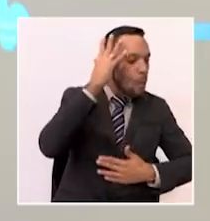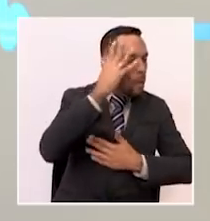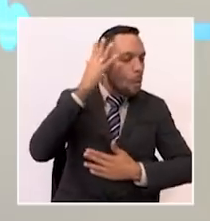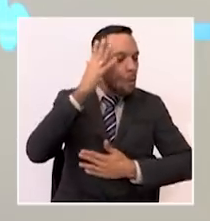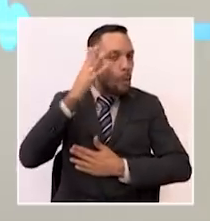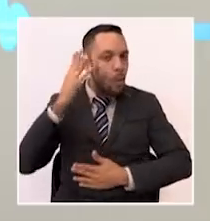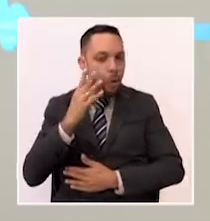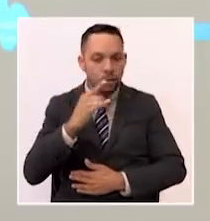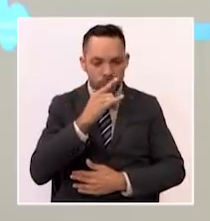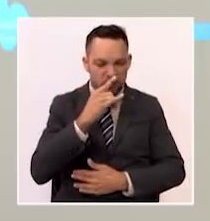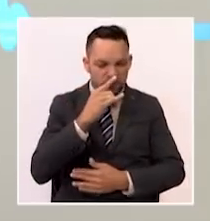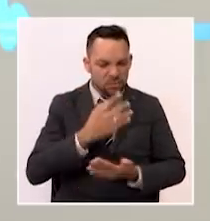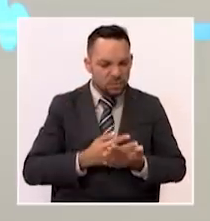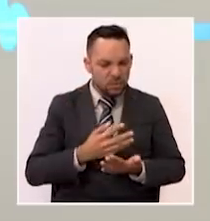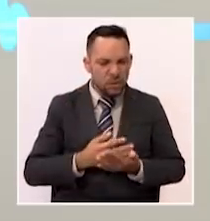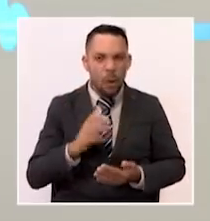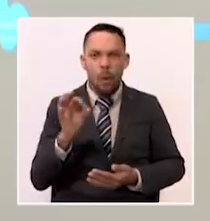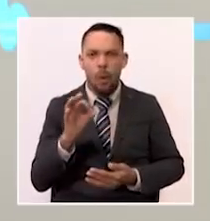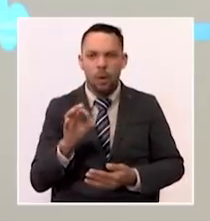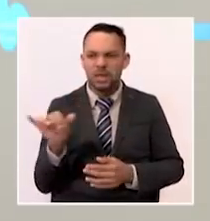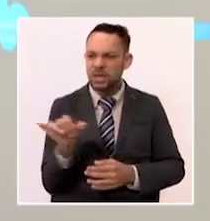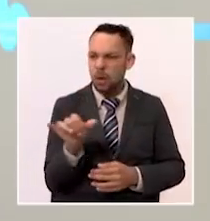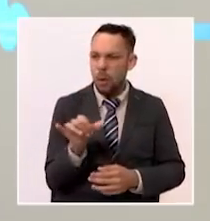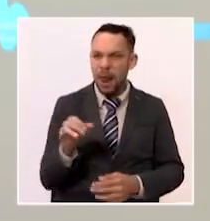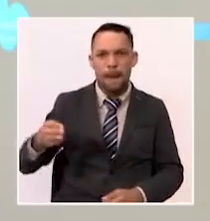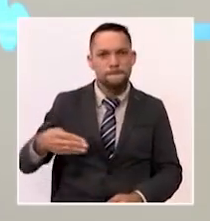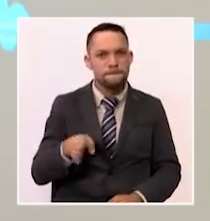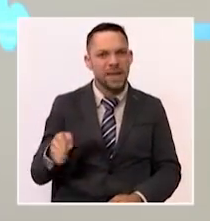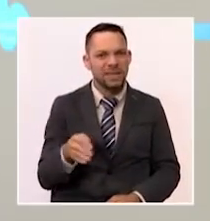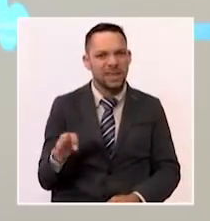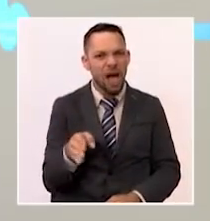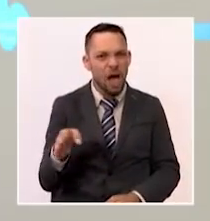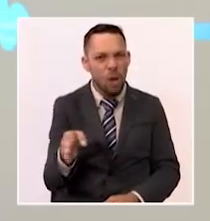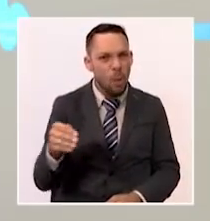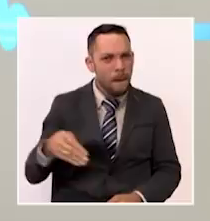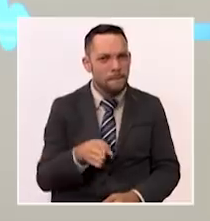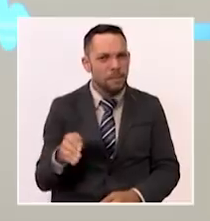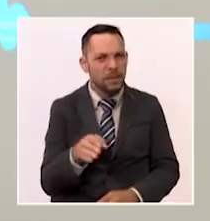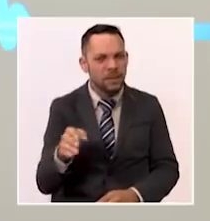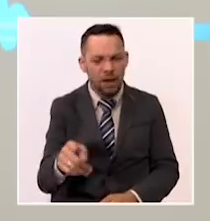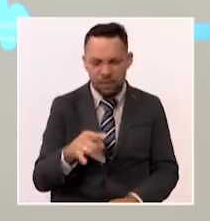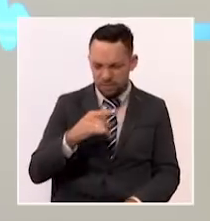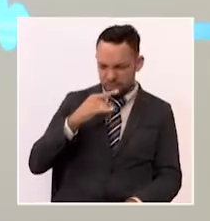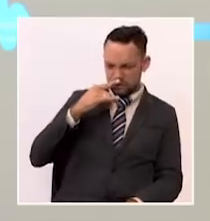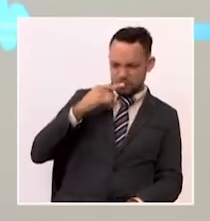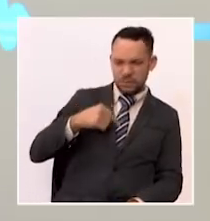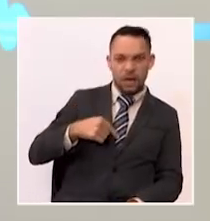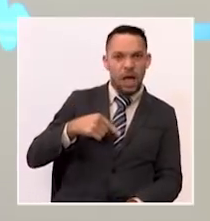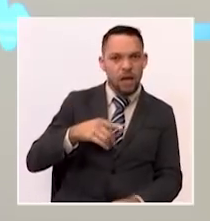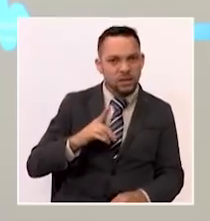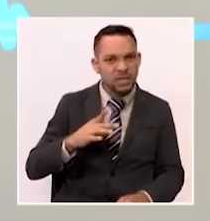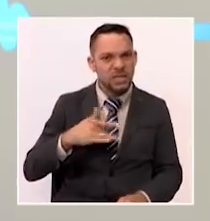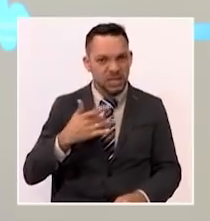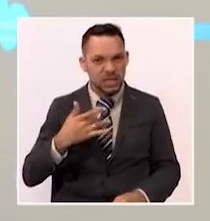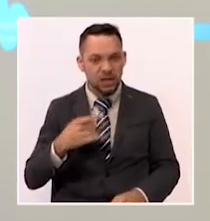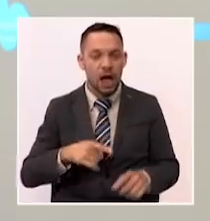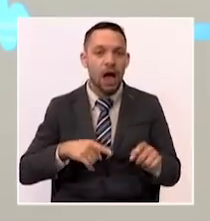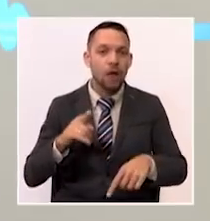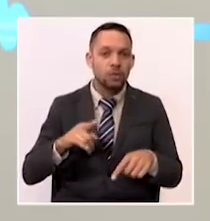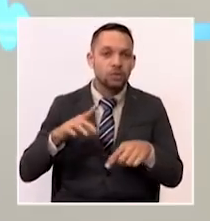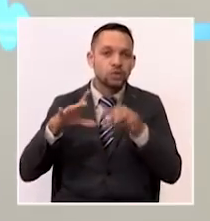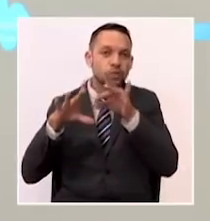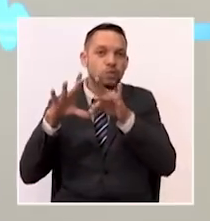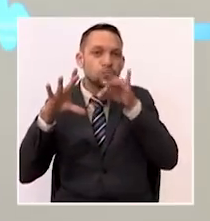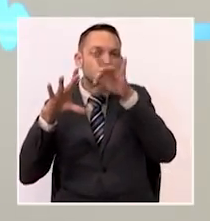fuerte o el olor a pescado, eso ya hace parte de los cambios que no deberían estar. Las mujeres podemos tener un flujo que varía